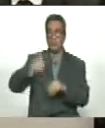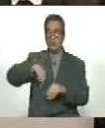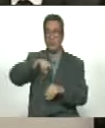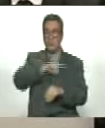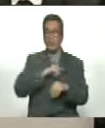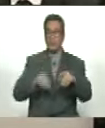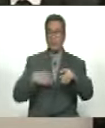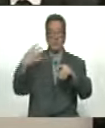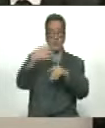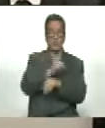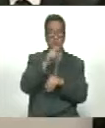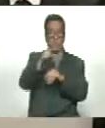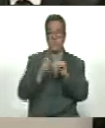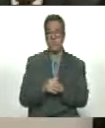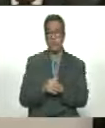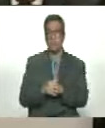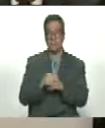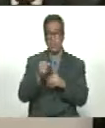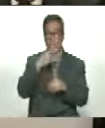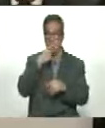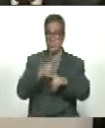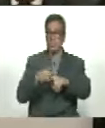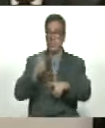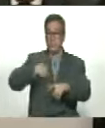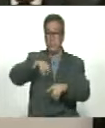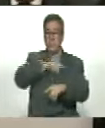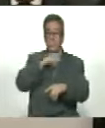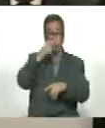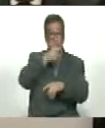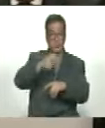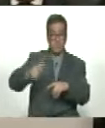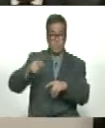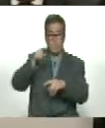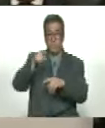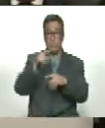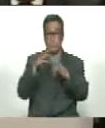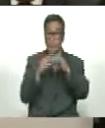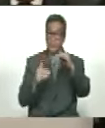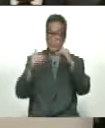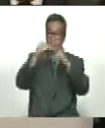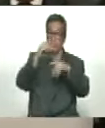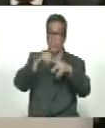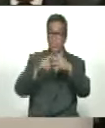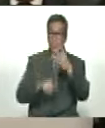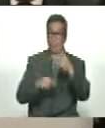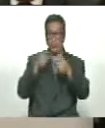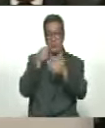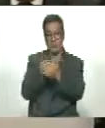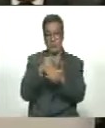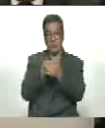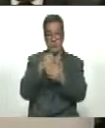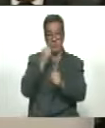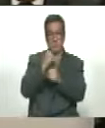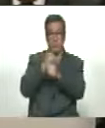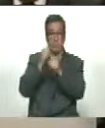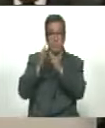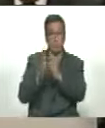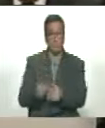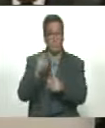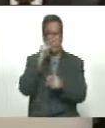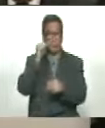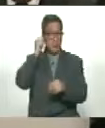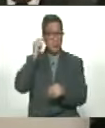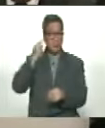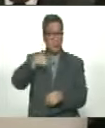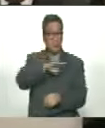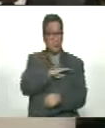nosotros hemos logrado. Y ese crecimiento, estar de nuestro pueblo y por encima de todas las cosas, el salario de los trabajadores y de las trabajadoras de